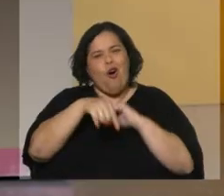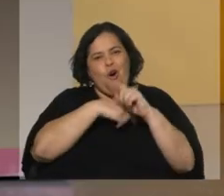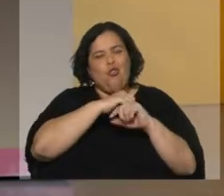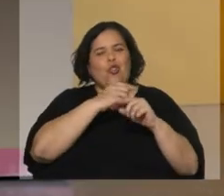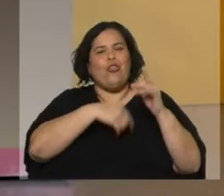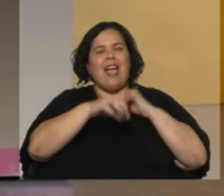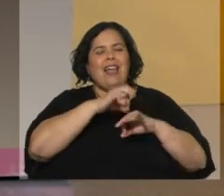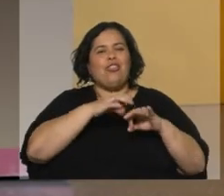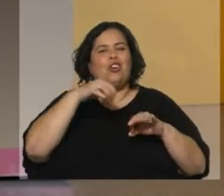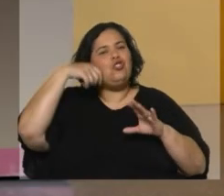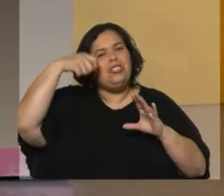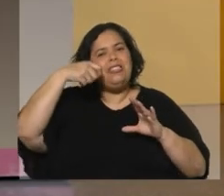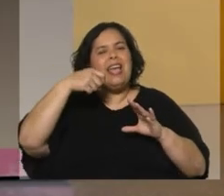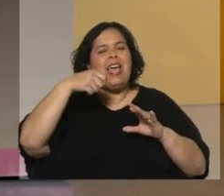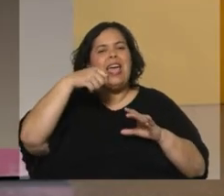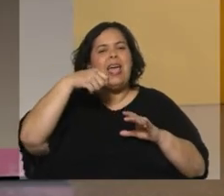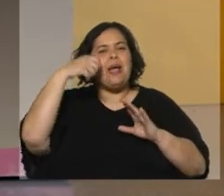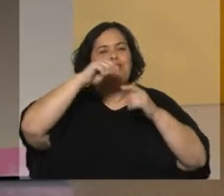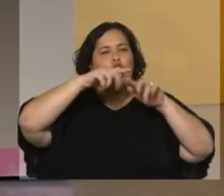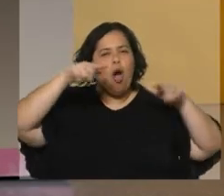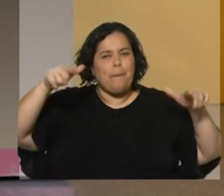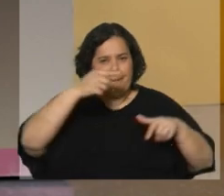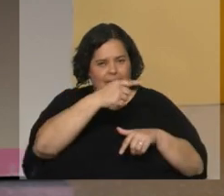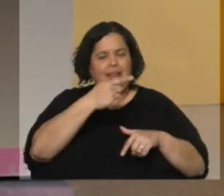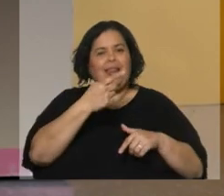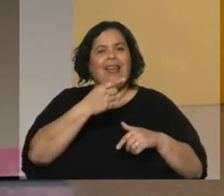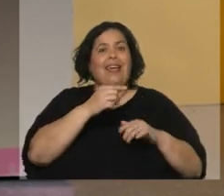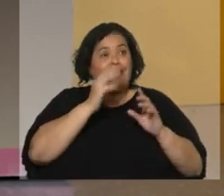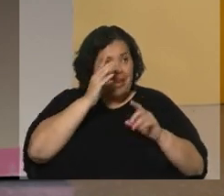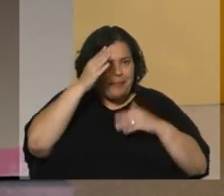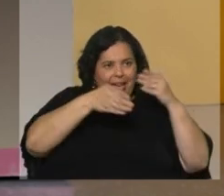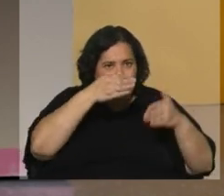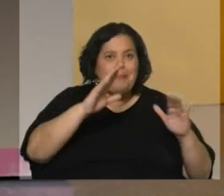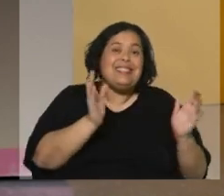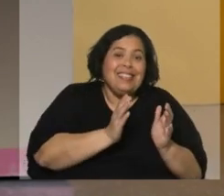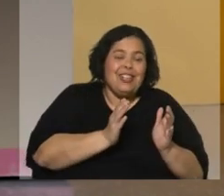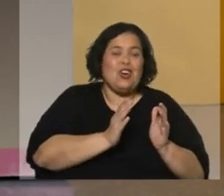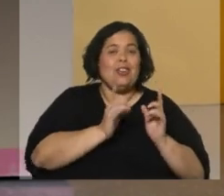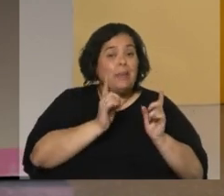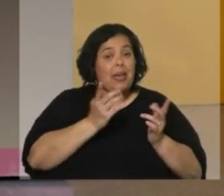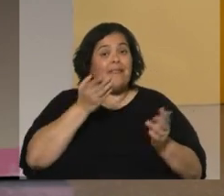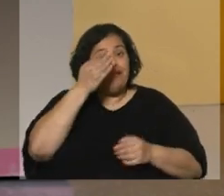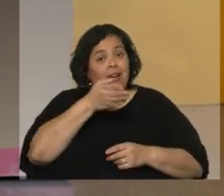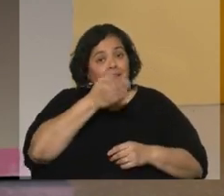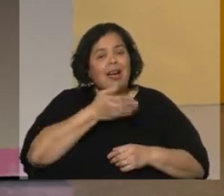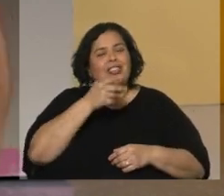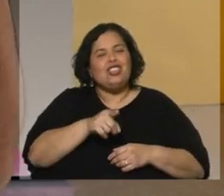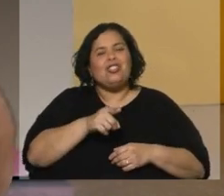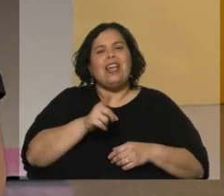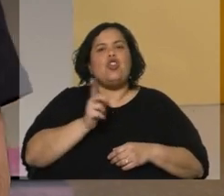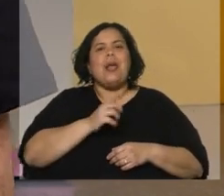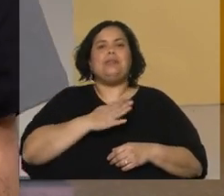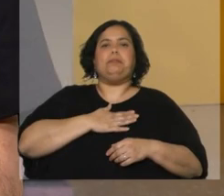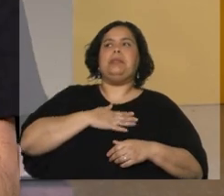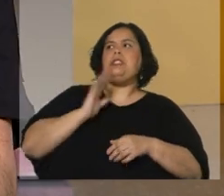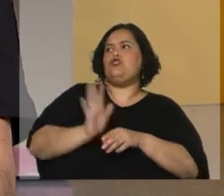este también va a ir o sea no no el tamaño no hace la cosa el tema es que que bueno entender de que no es mi show